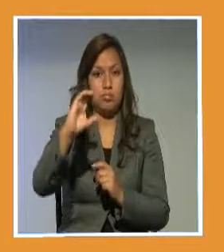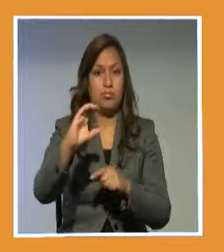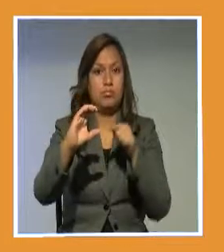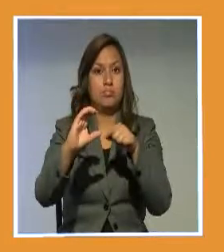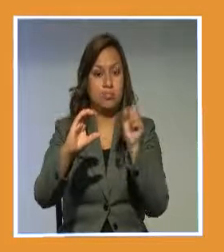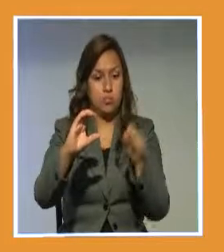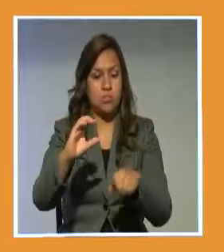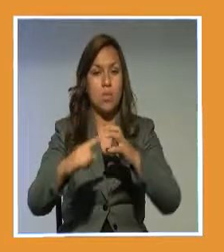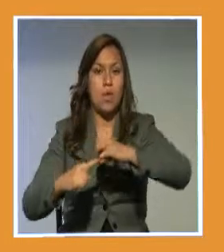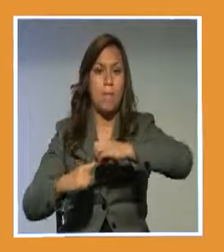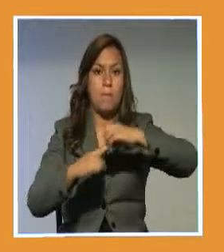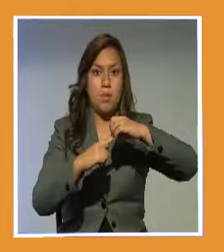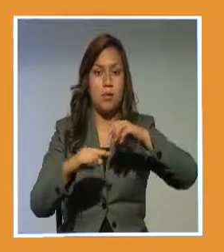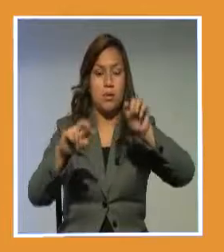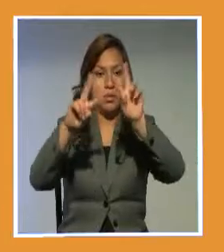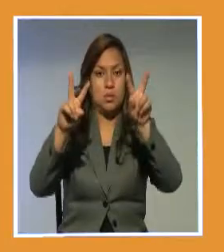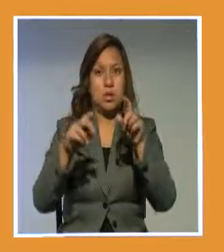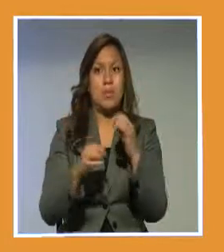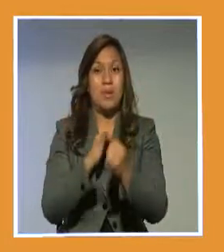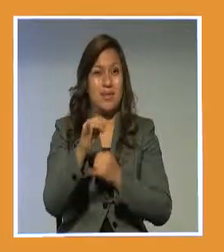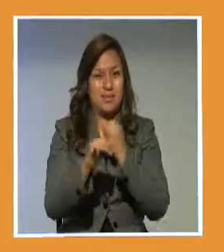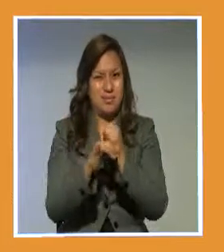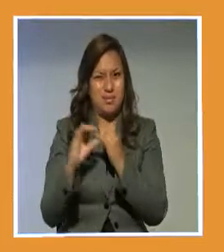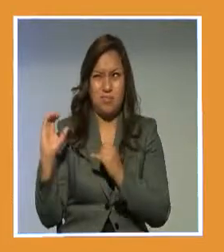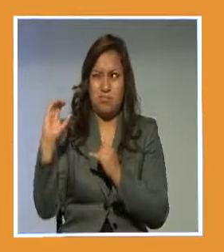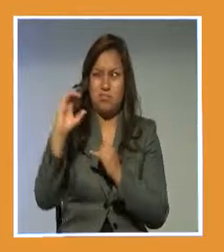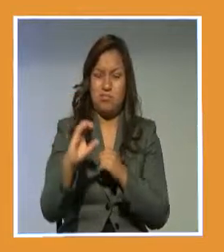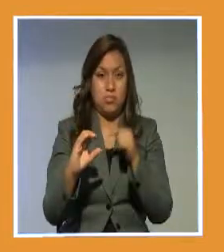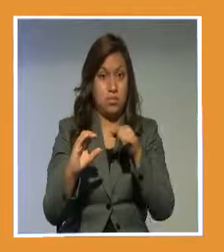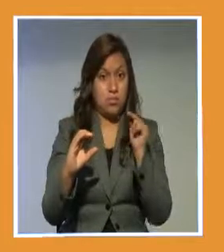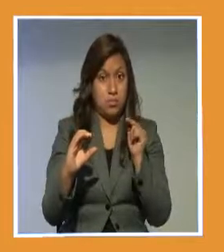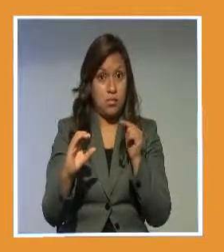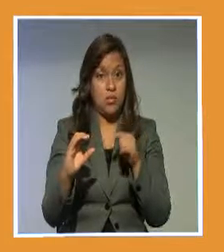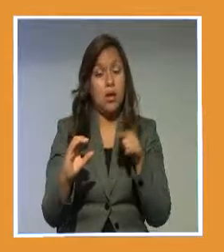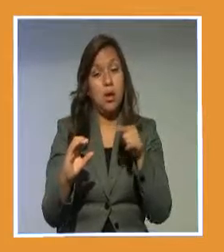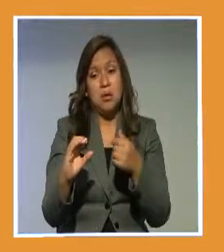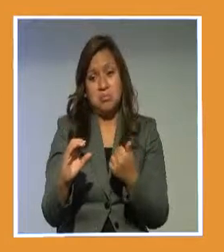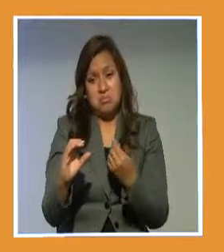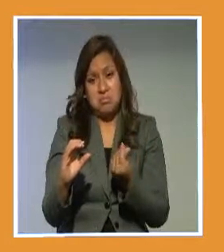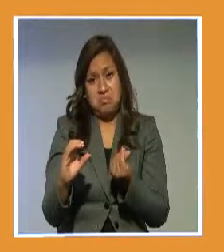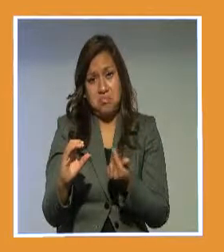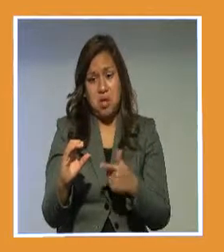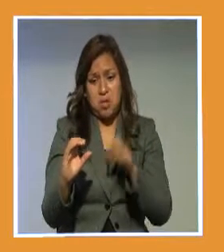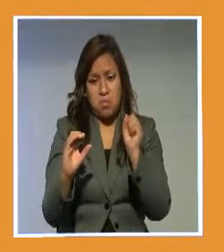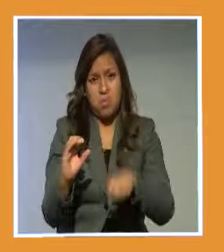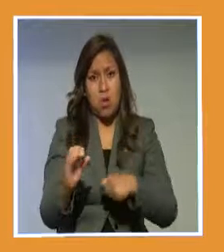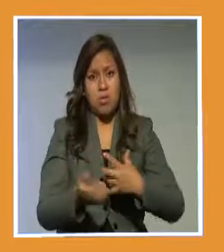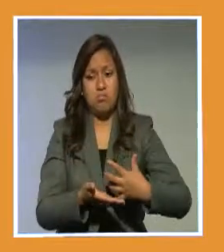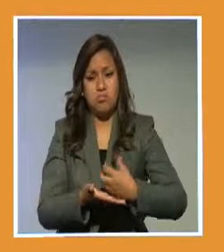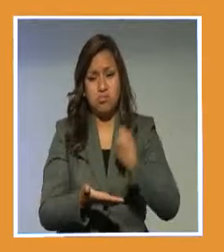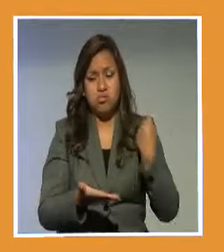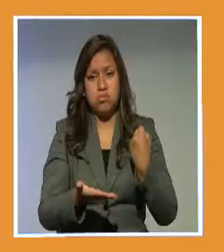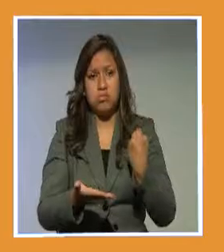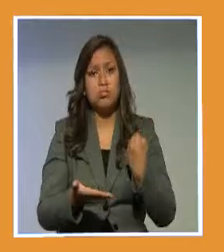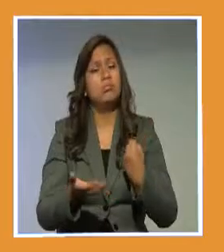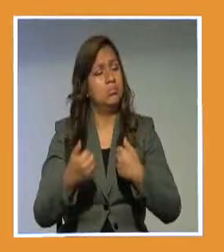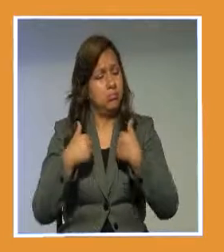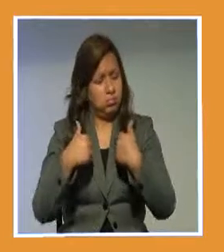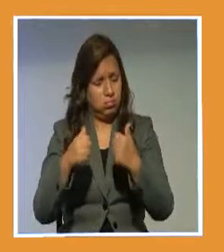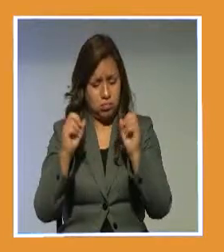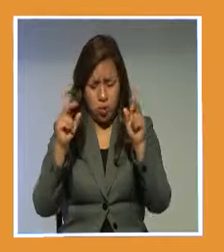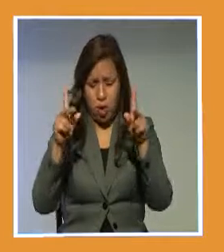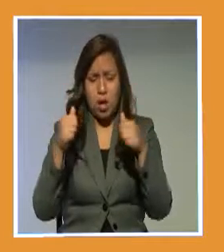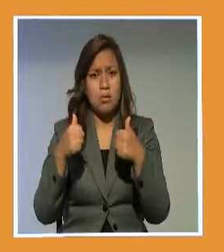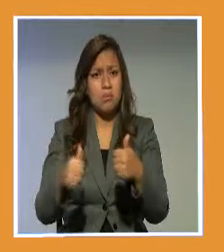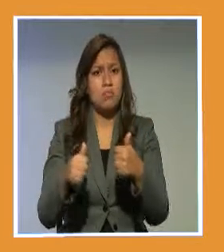principalmente cuando nosotros hablamos de inversión extranjera, lo que espera el inversor es la recuperación de su capital, y por eso es que se ha hecho la excepción